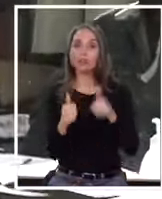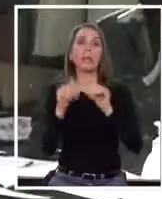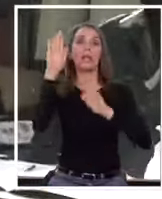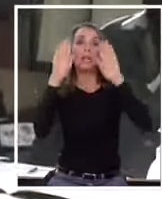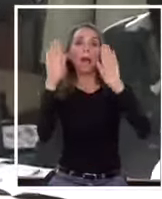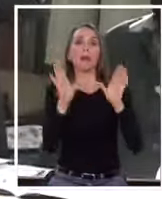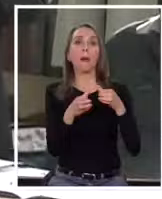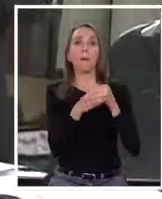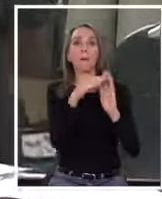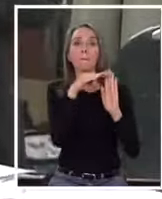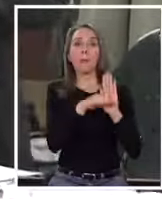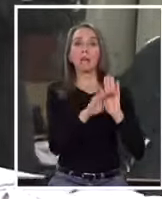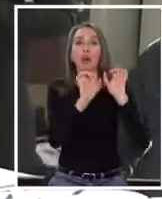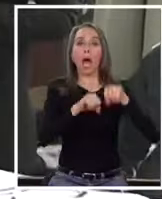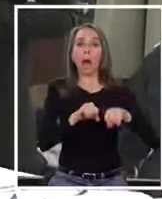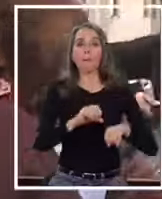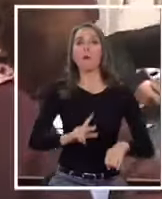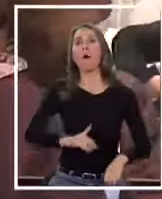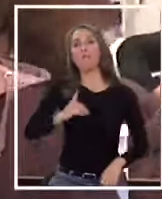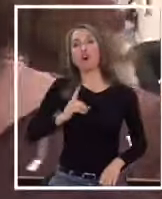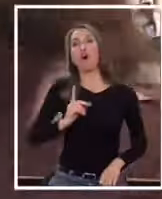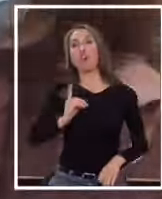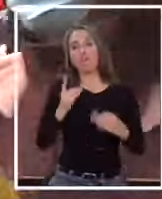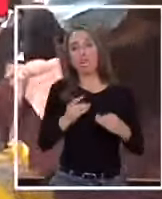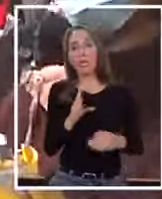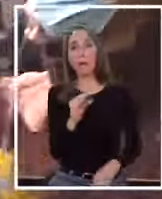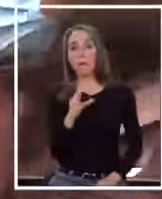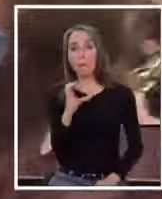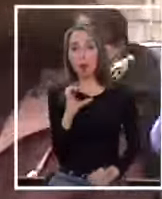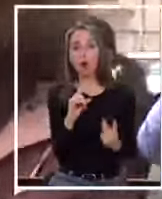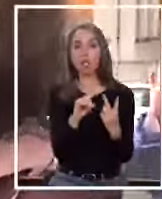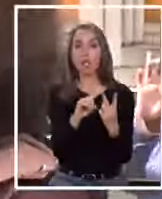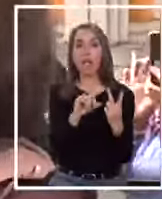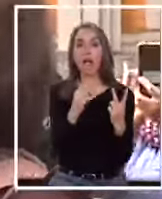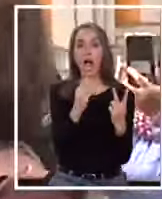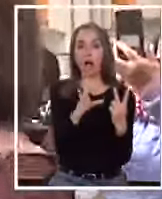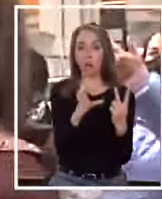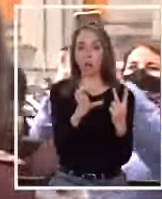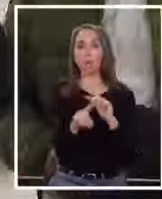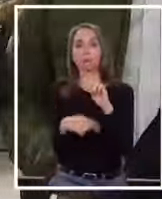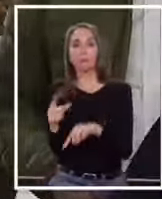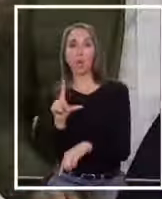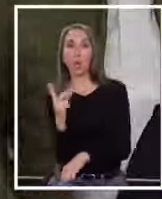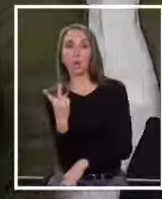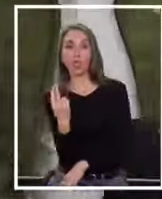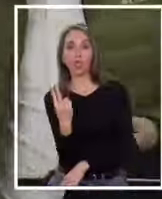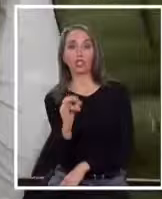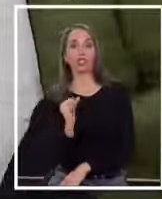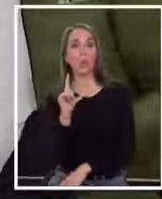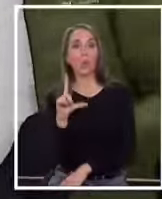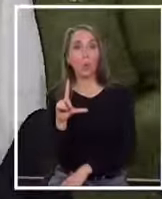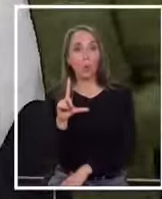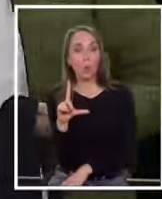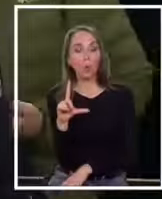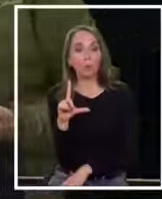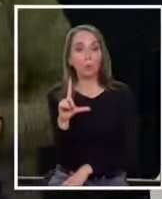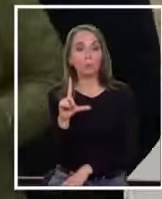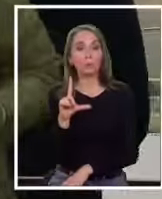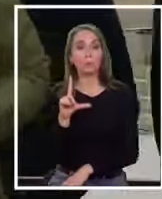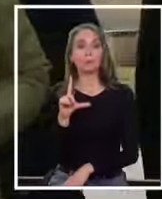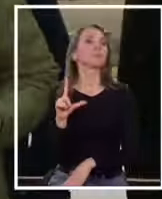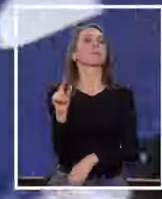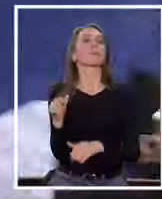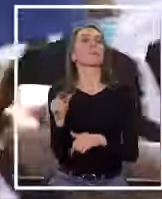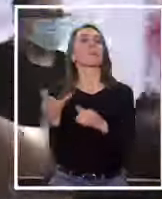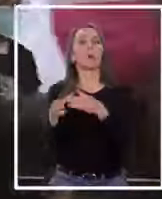postulantes del Pacto Apruebo Dignidad. Estamos hablando de Gabriel Boric y Daniel Jadue. Mientras que el lunes 12 de julio van a debatir las cartas